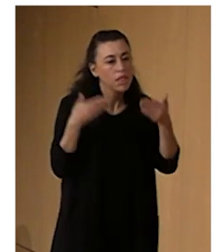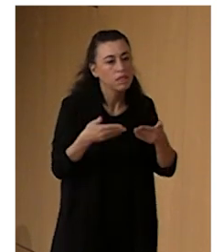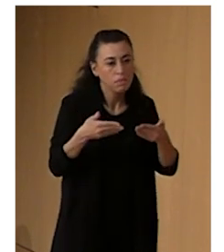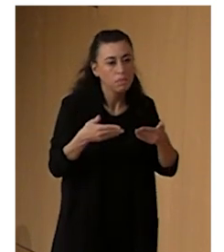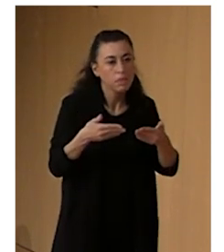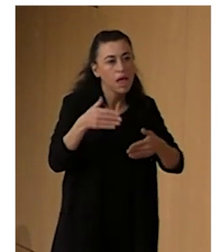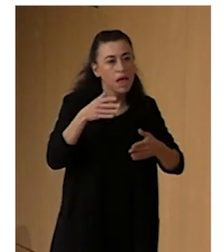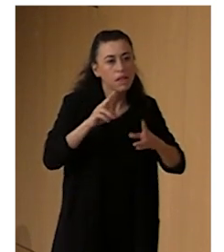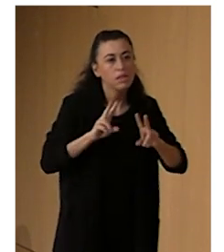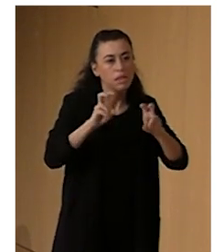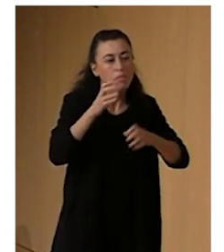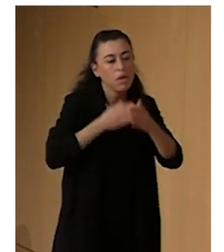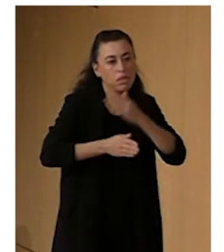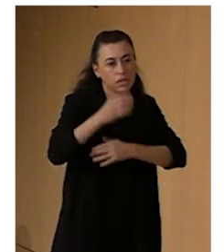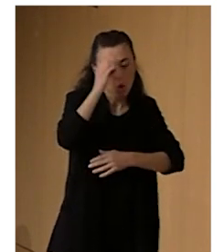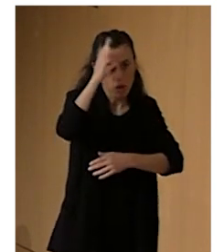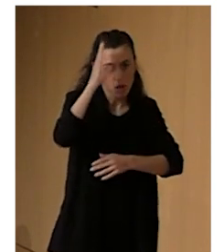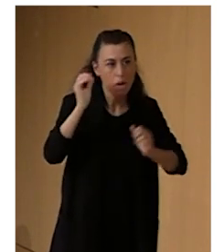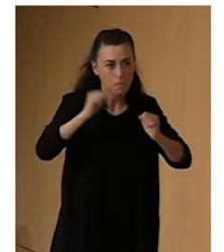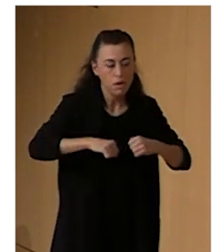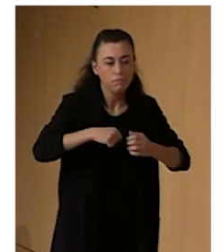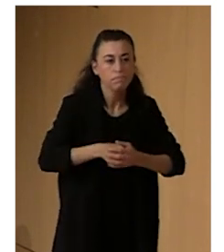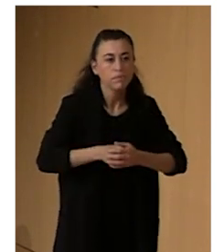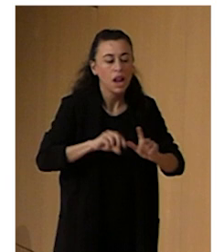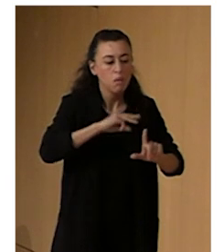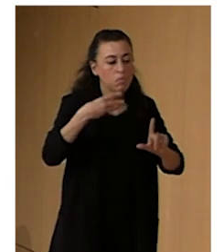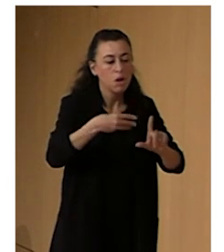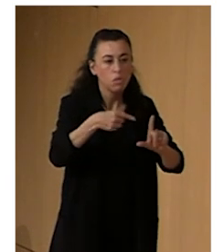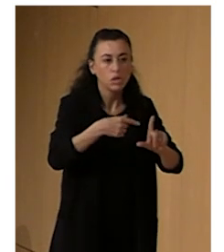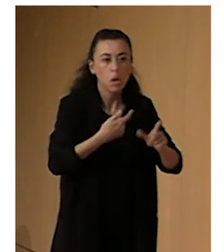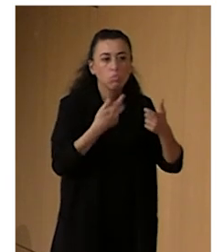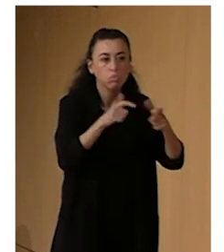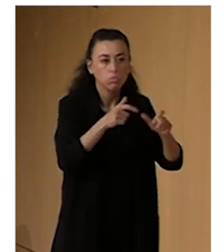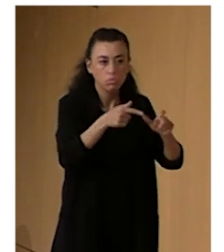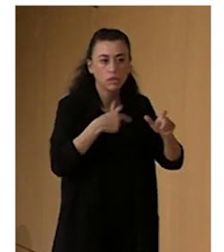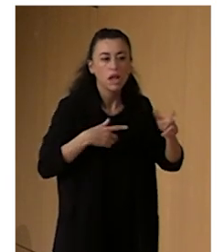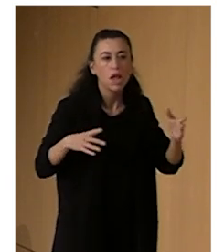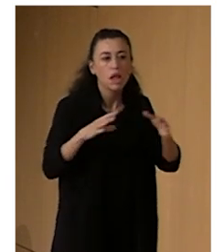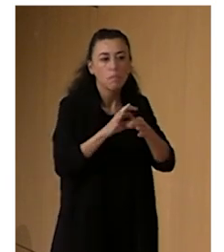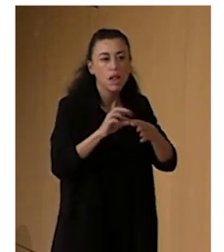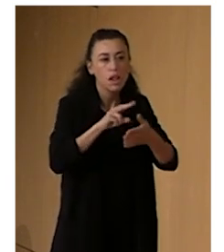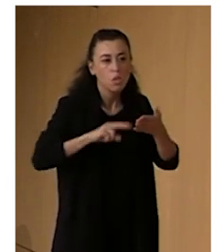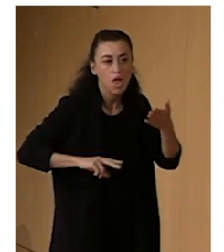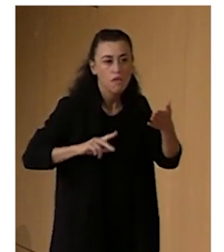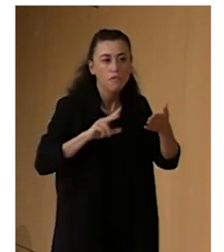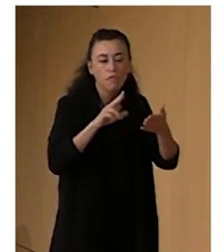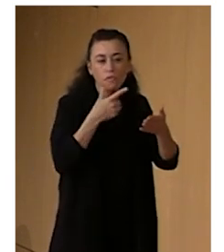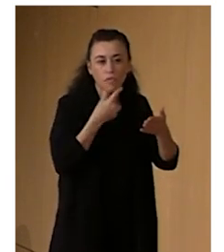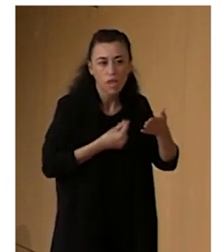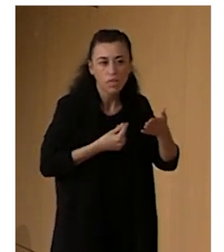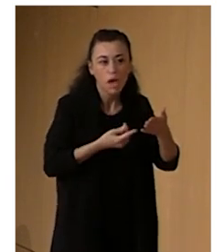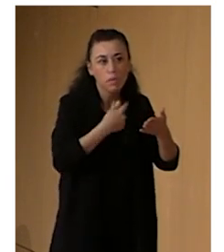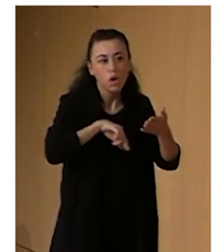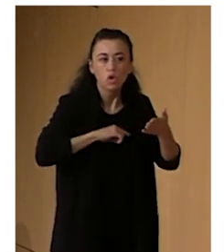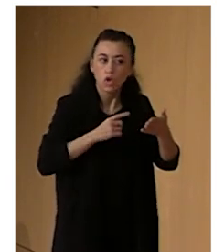vale eh dentro de la página web tenemos un un apartado de lectura fácil eh Y todavía tenemos que